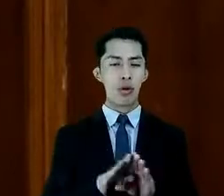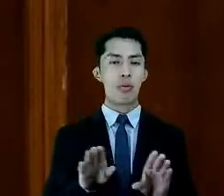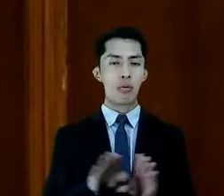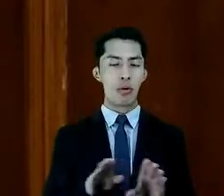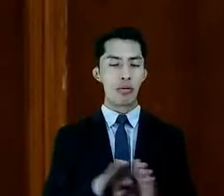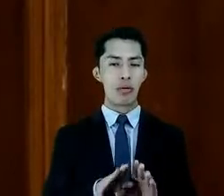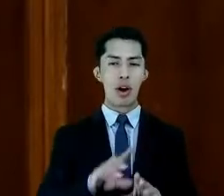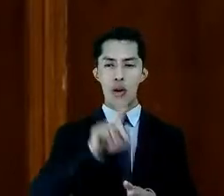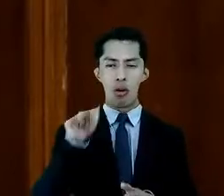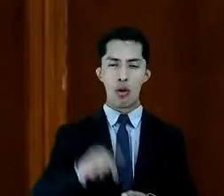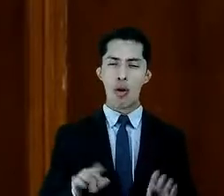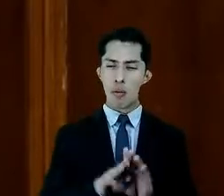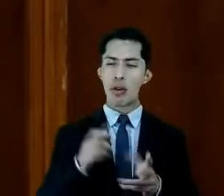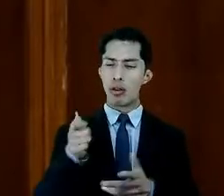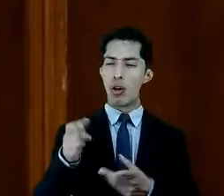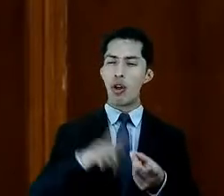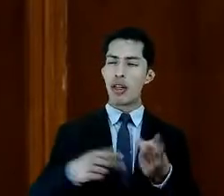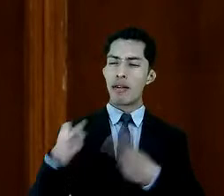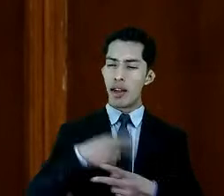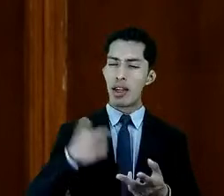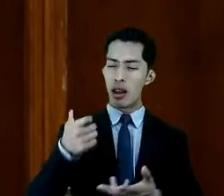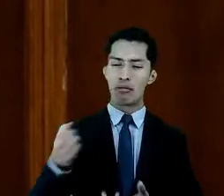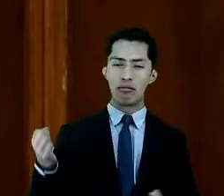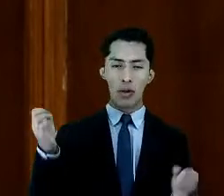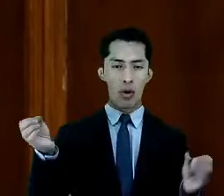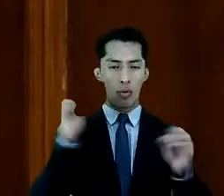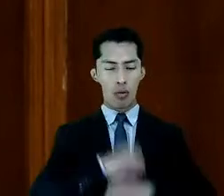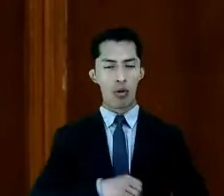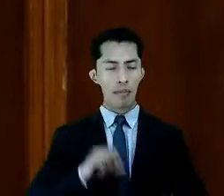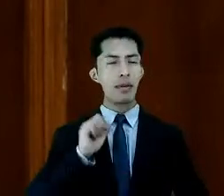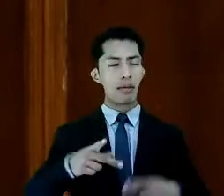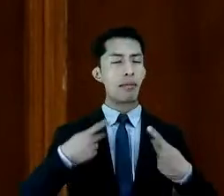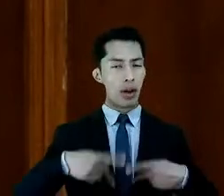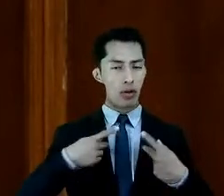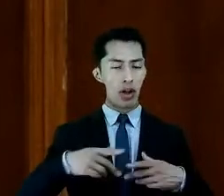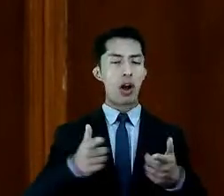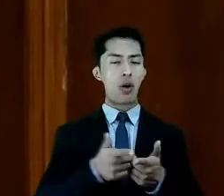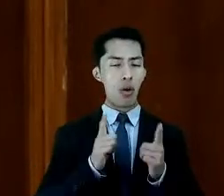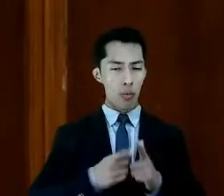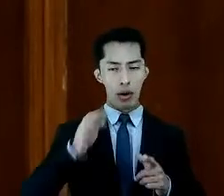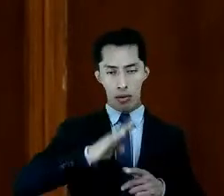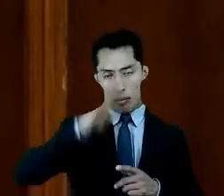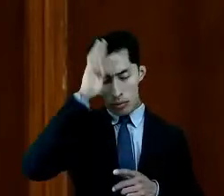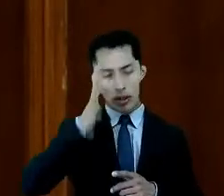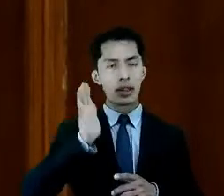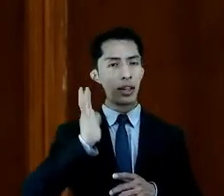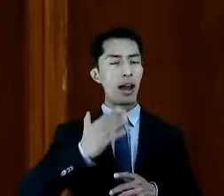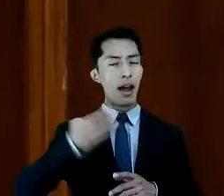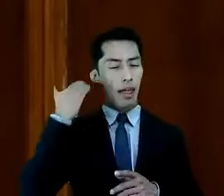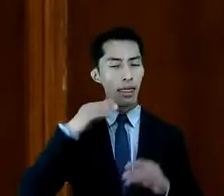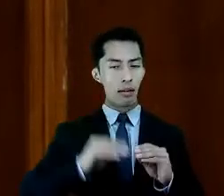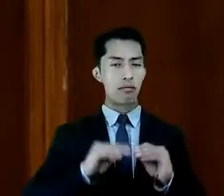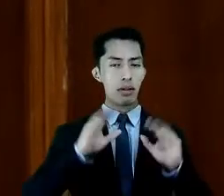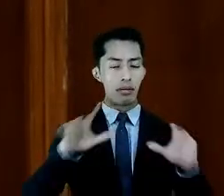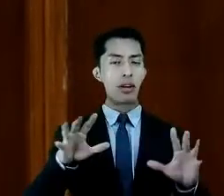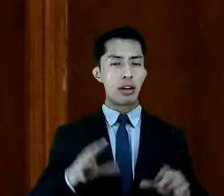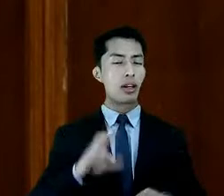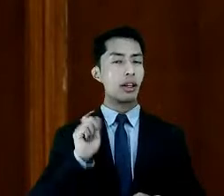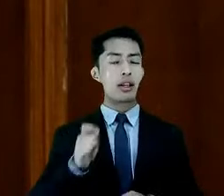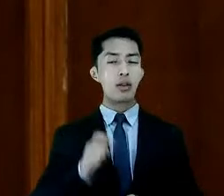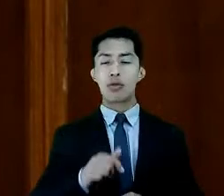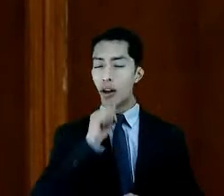oscuro fideicomiso para los cuerpos de bomberos, que a pesar de haberse publicado un decreto, no